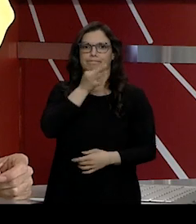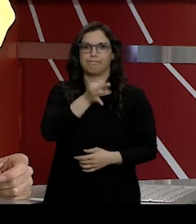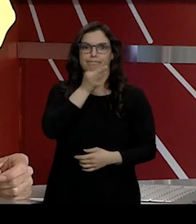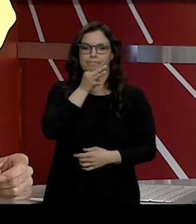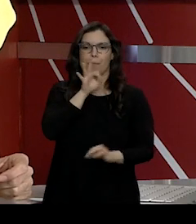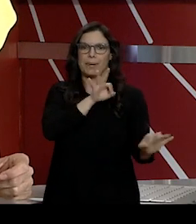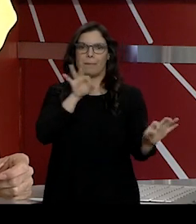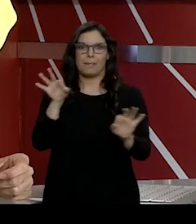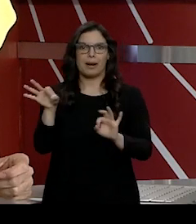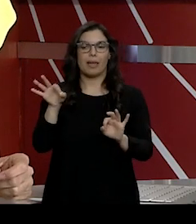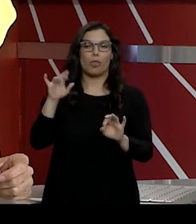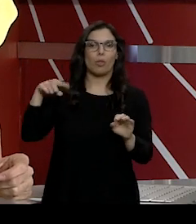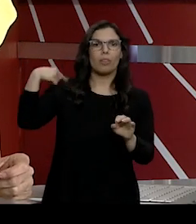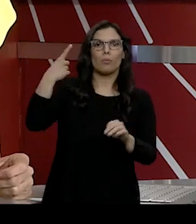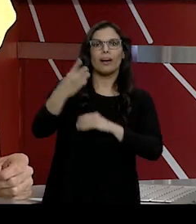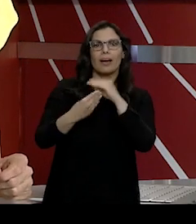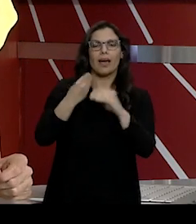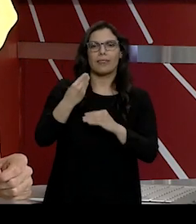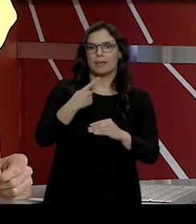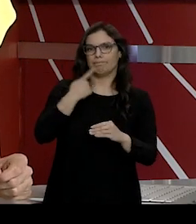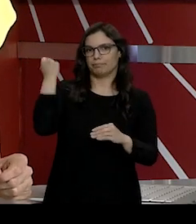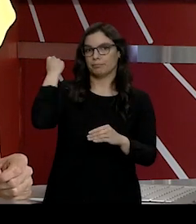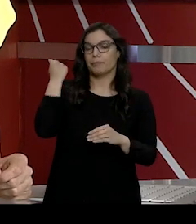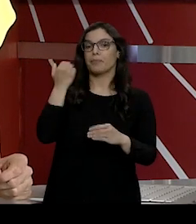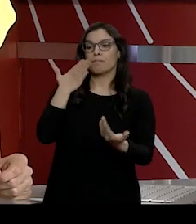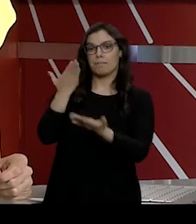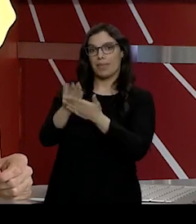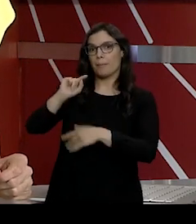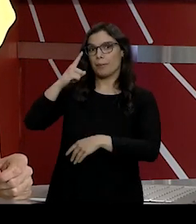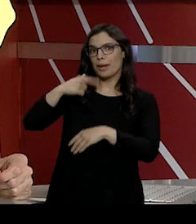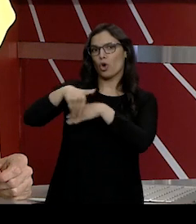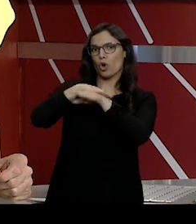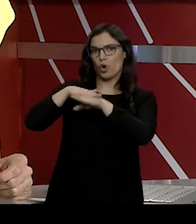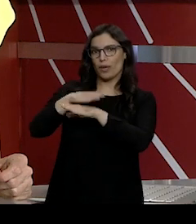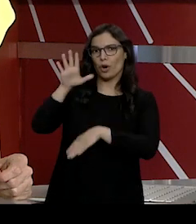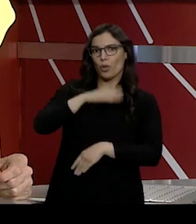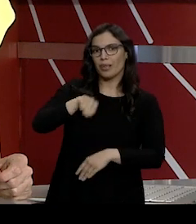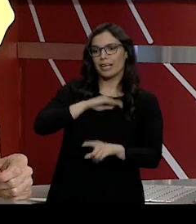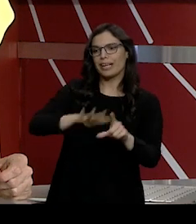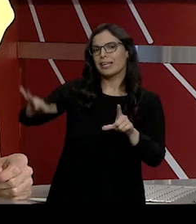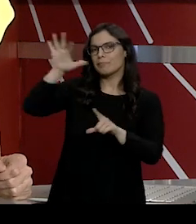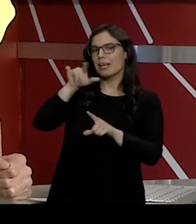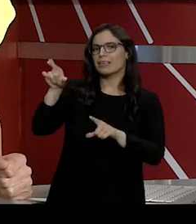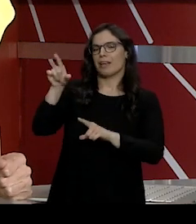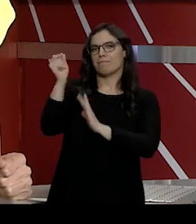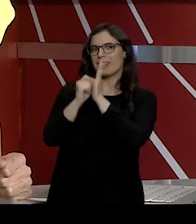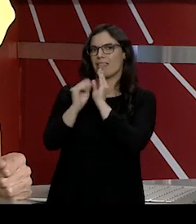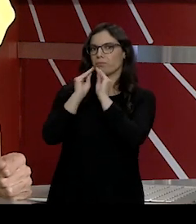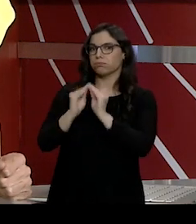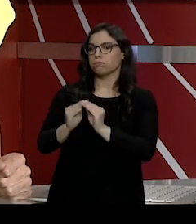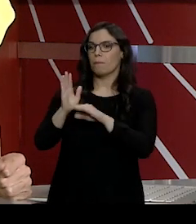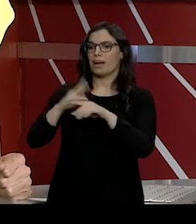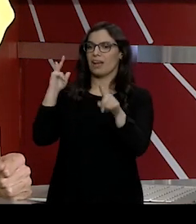tiene preparado para cuando decaiga el estado de alarma y pide al Gobierno central que tome medidas para evitar judicializar la toma